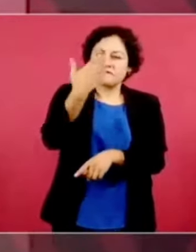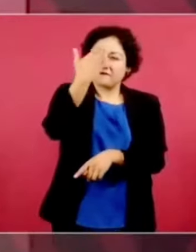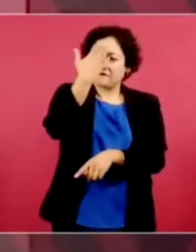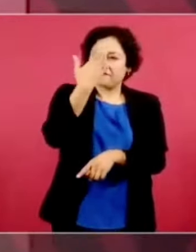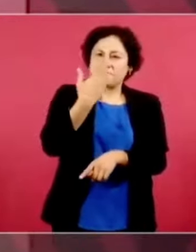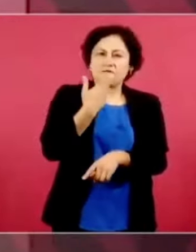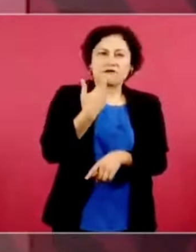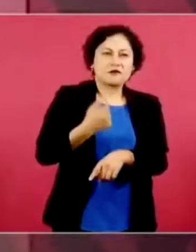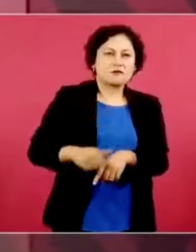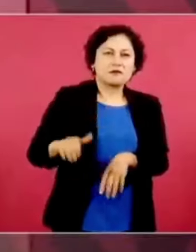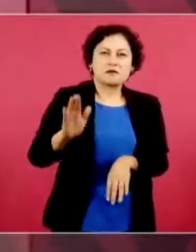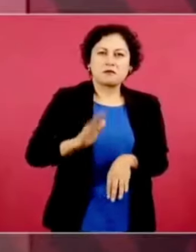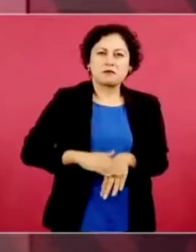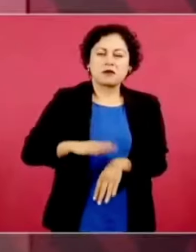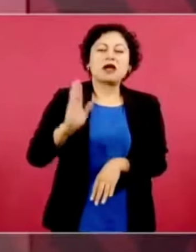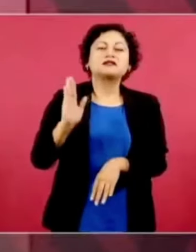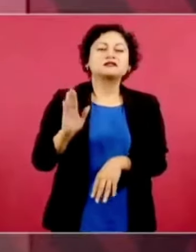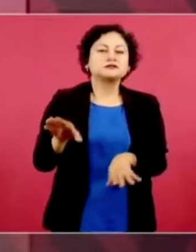últimamente,